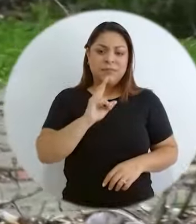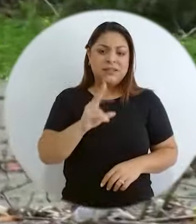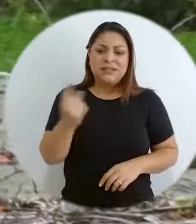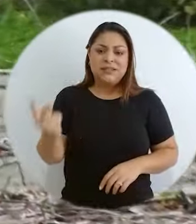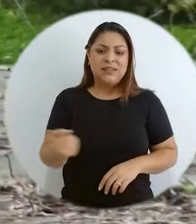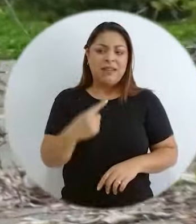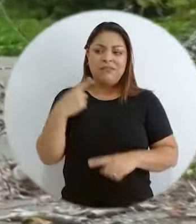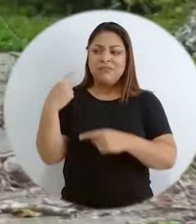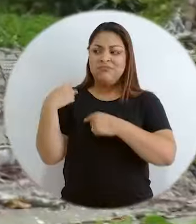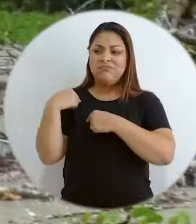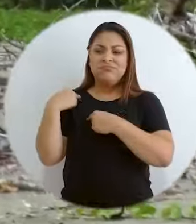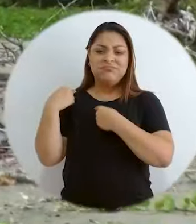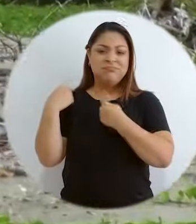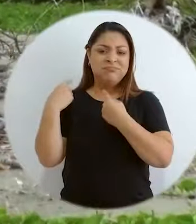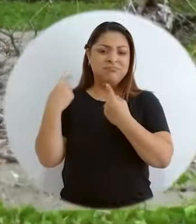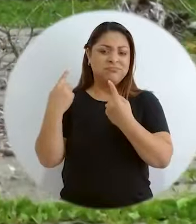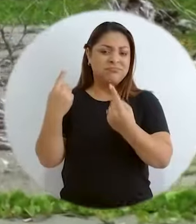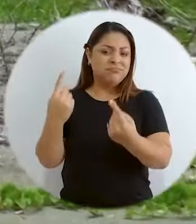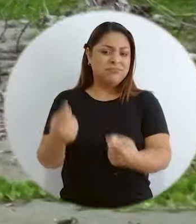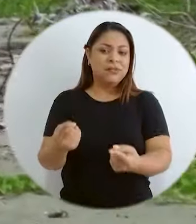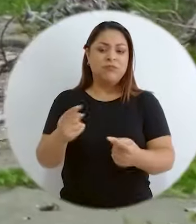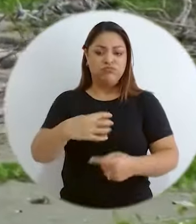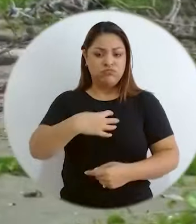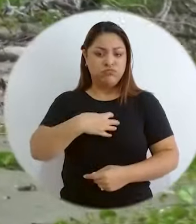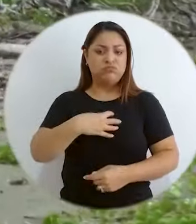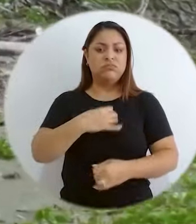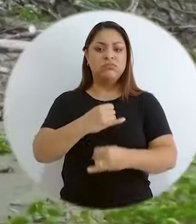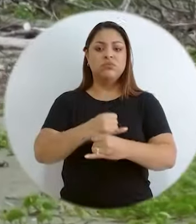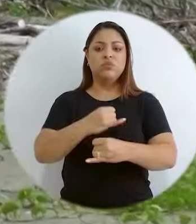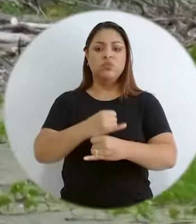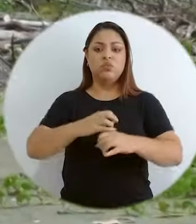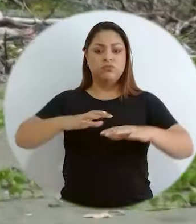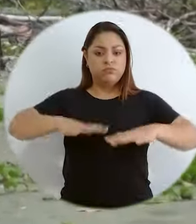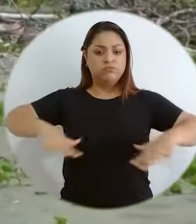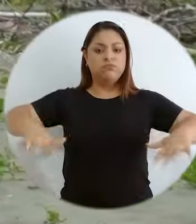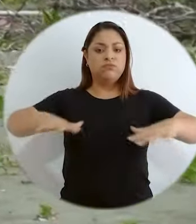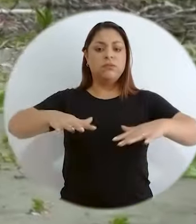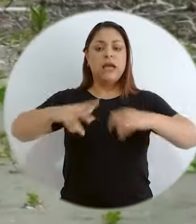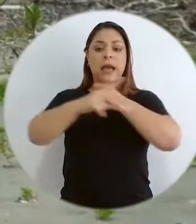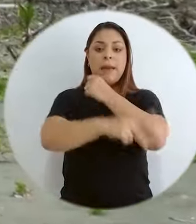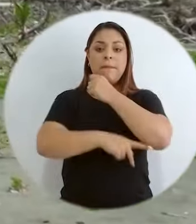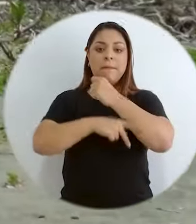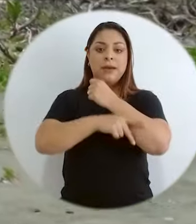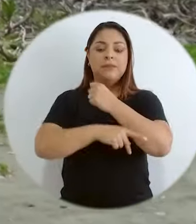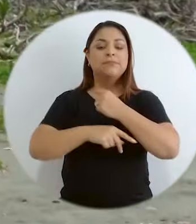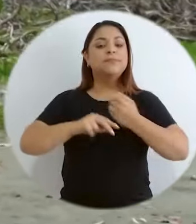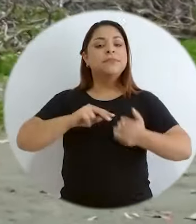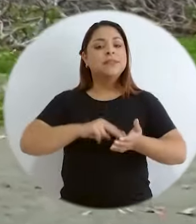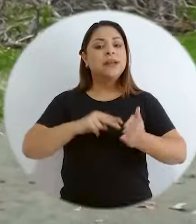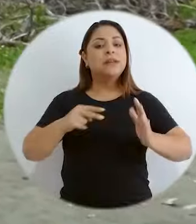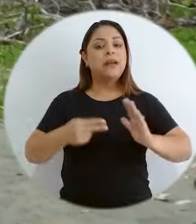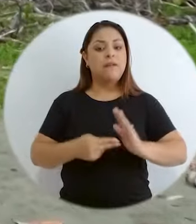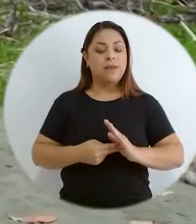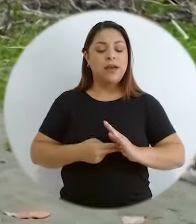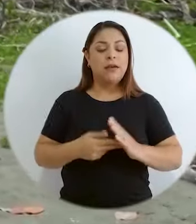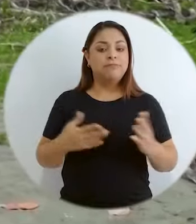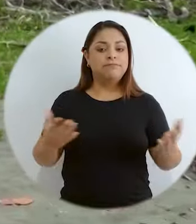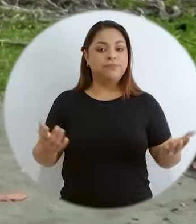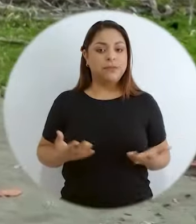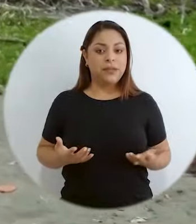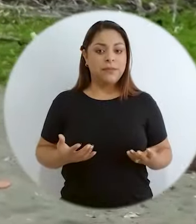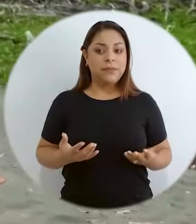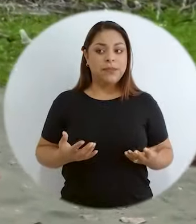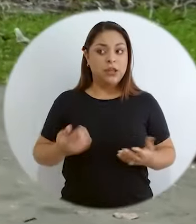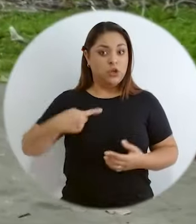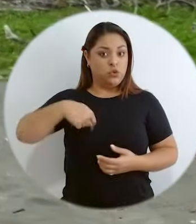institucional del país. Entonces, quiere decir que en su momento